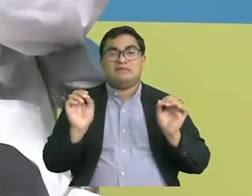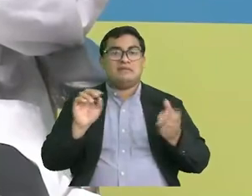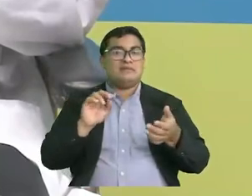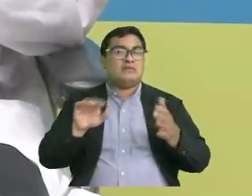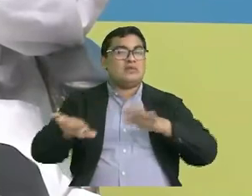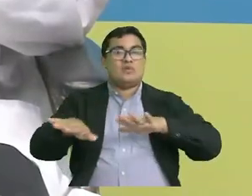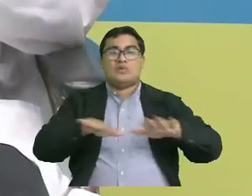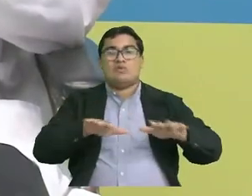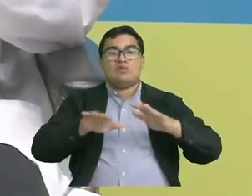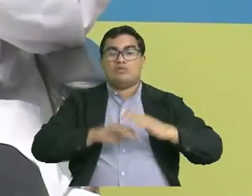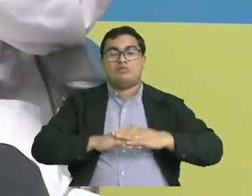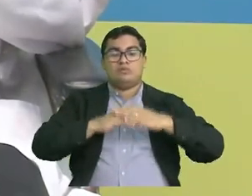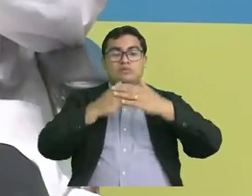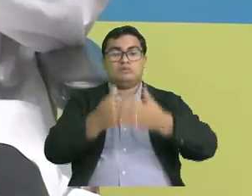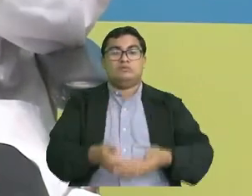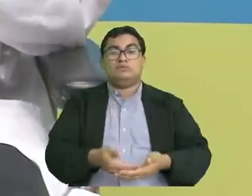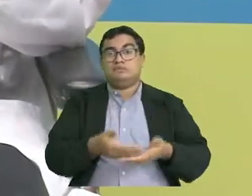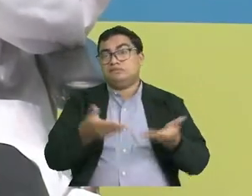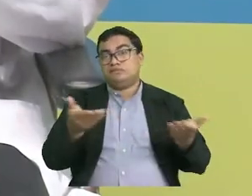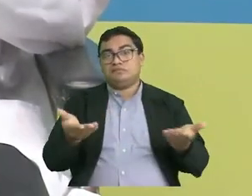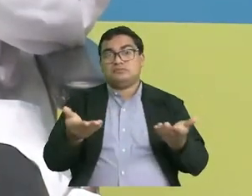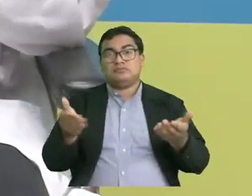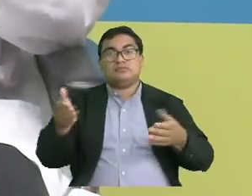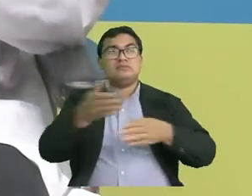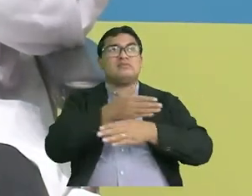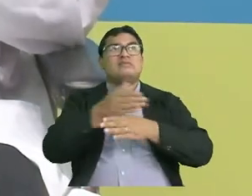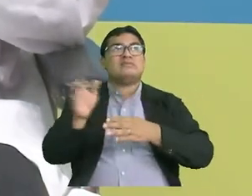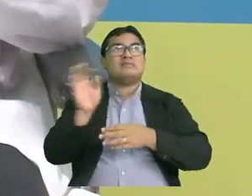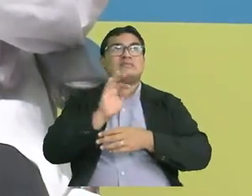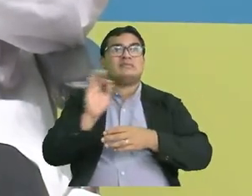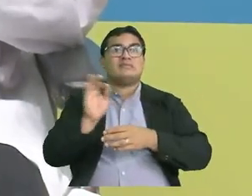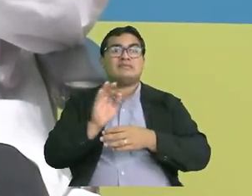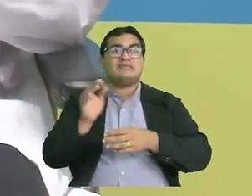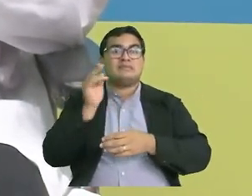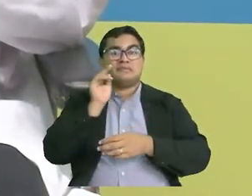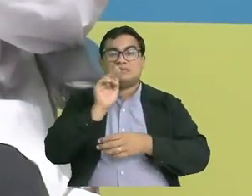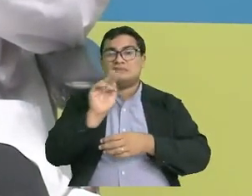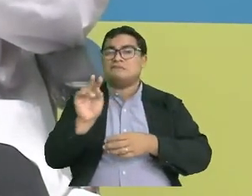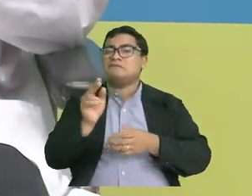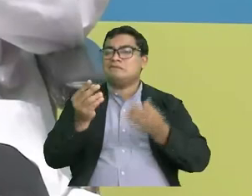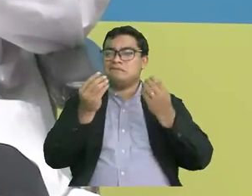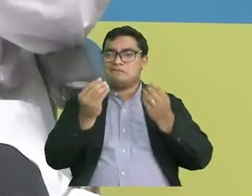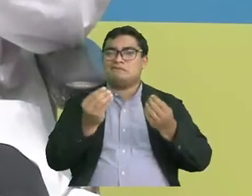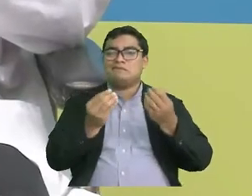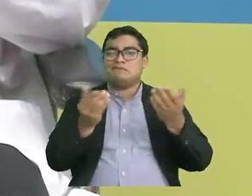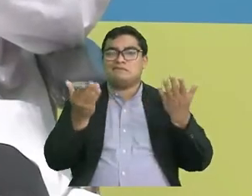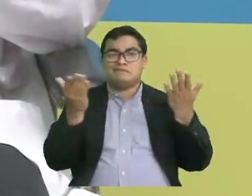fértiles, ¿verdad? Entonces, esa es una condición también que la vemos con cierta frecuencia,